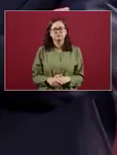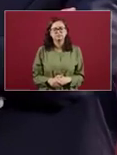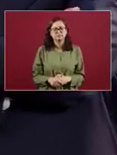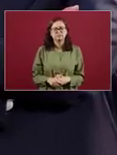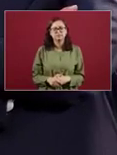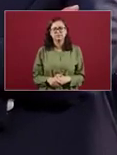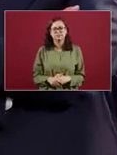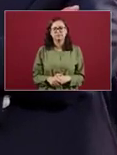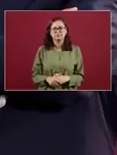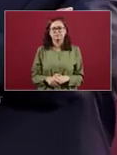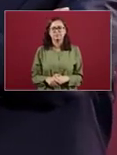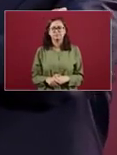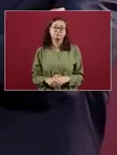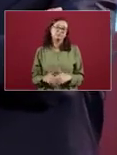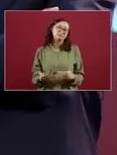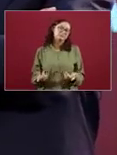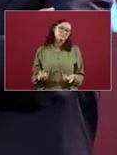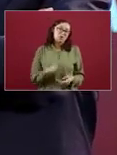están en este gobierno,